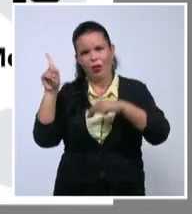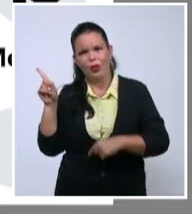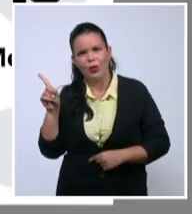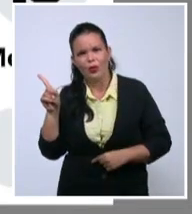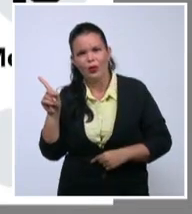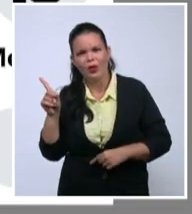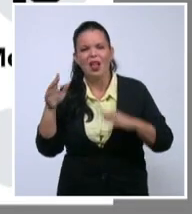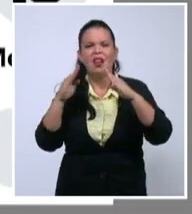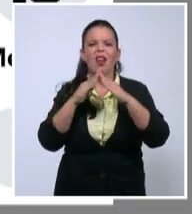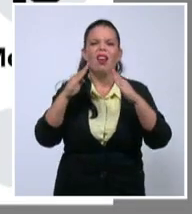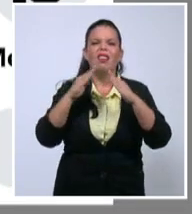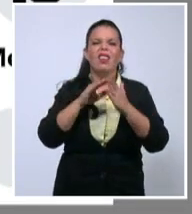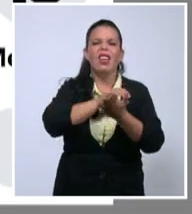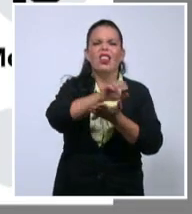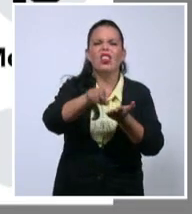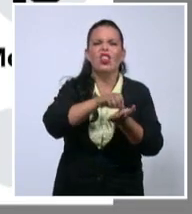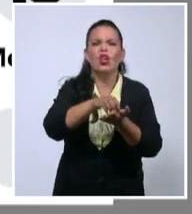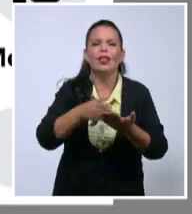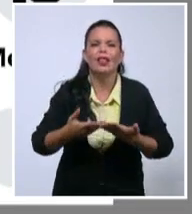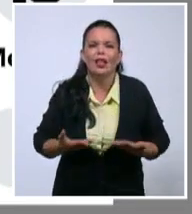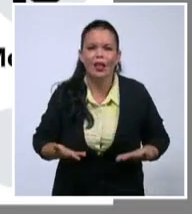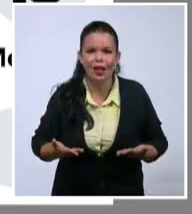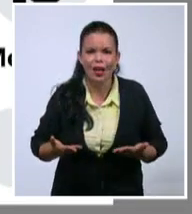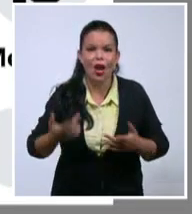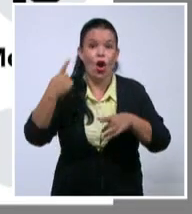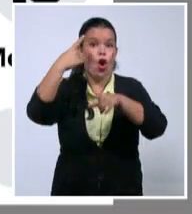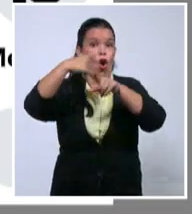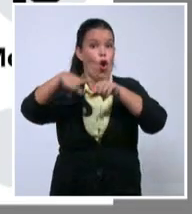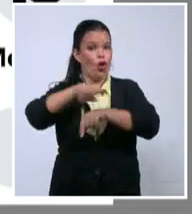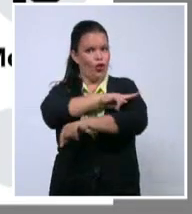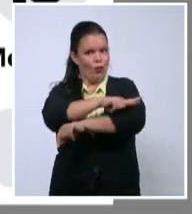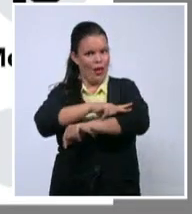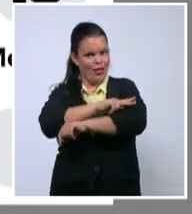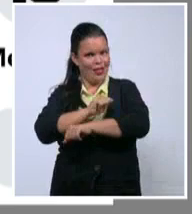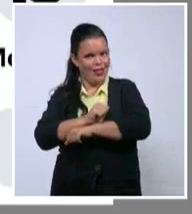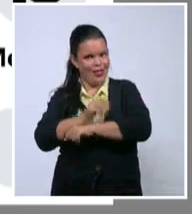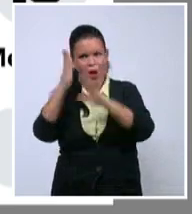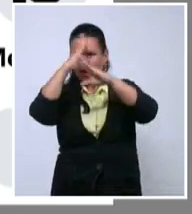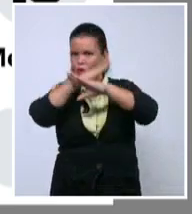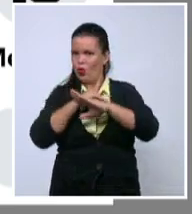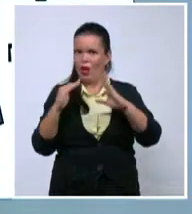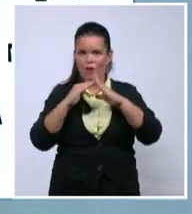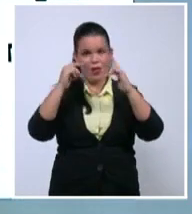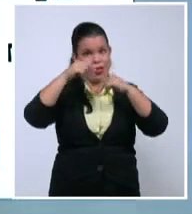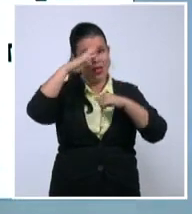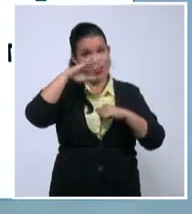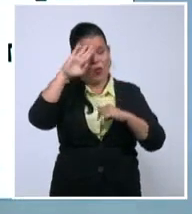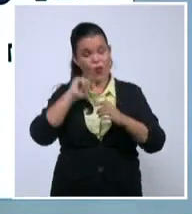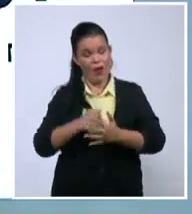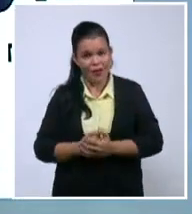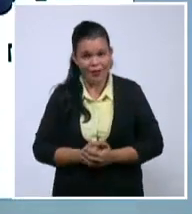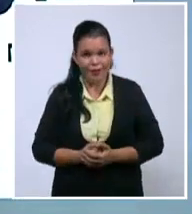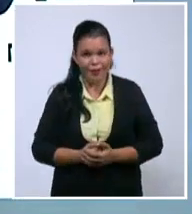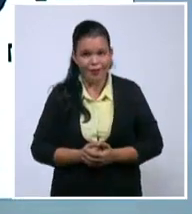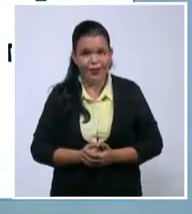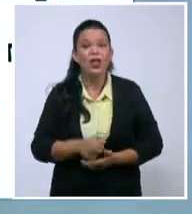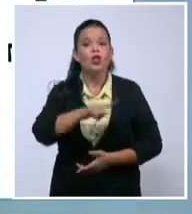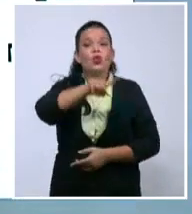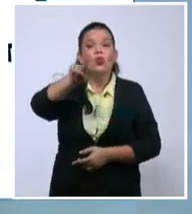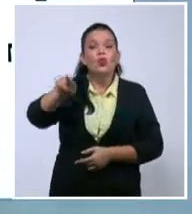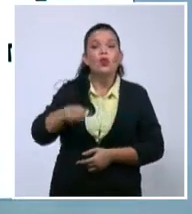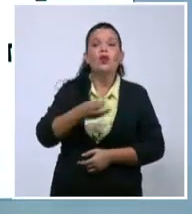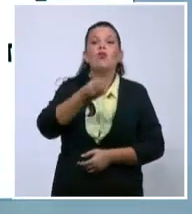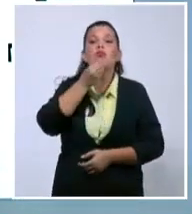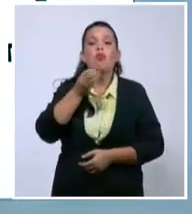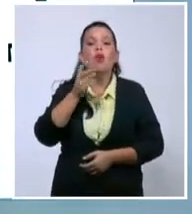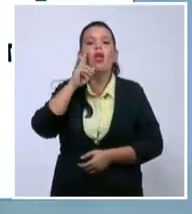está. Y si siguen buscando en ese perfil, pueden encontrar otros ejemplos más de instigación. Con toda